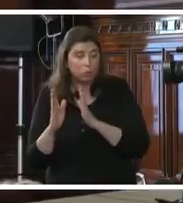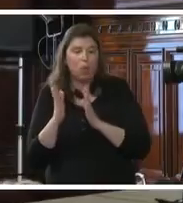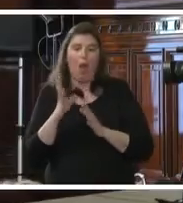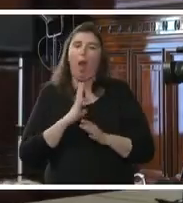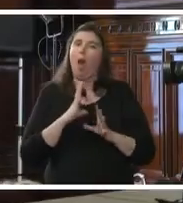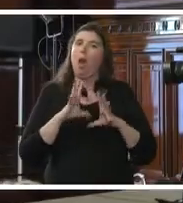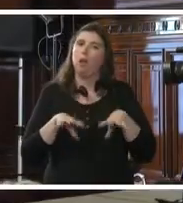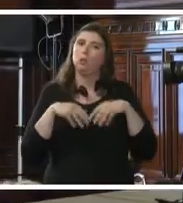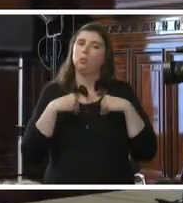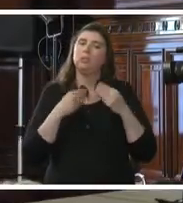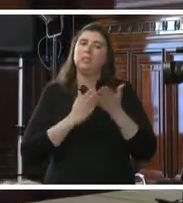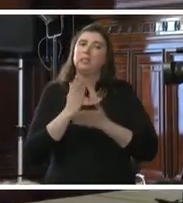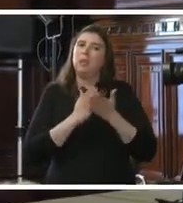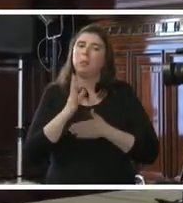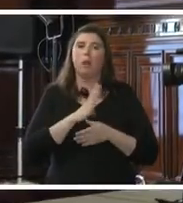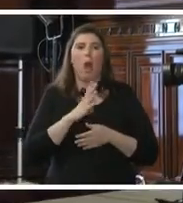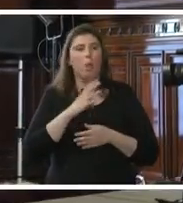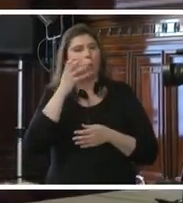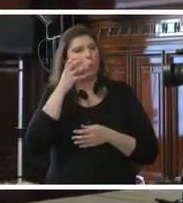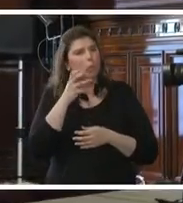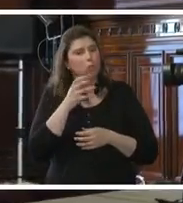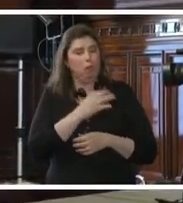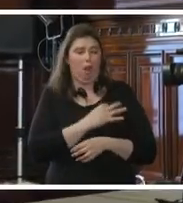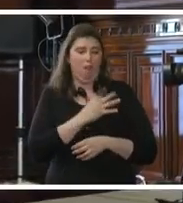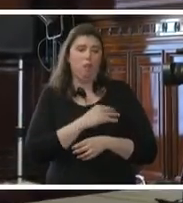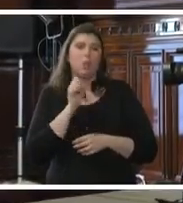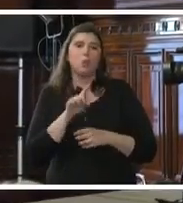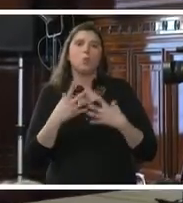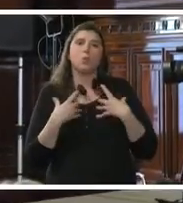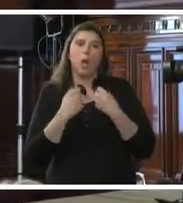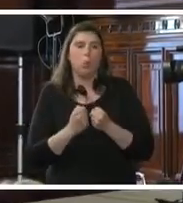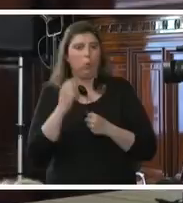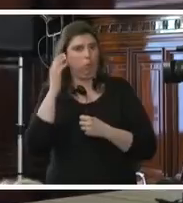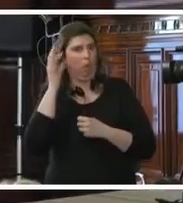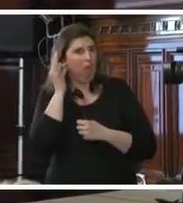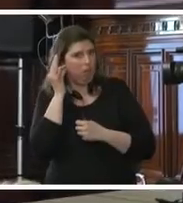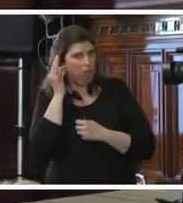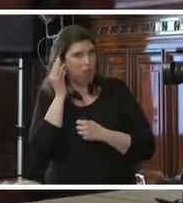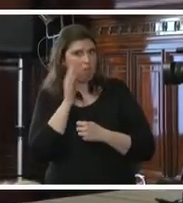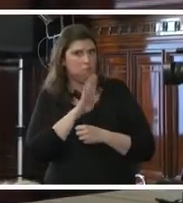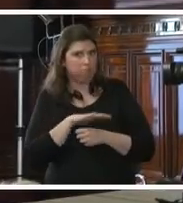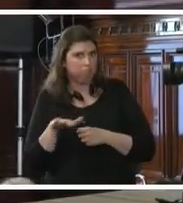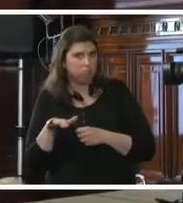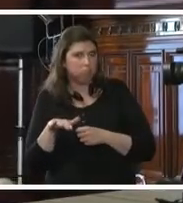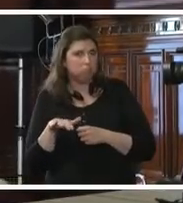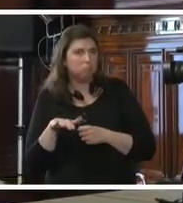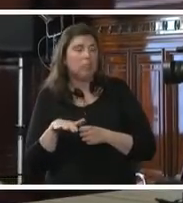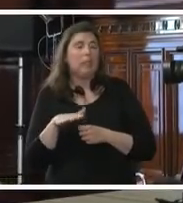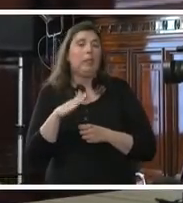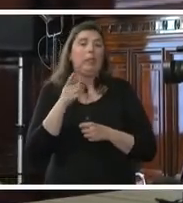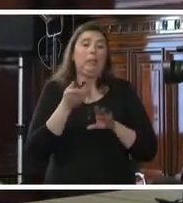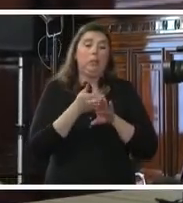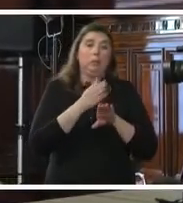asumir que siempre hay un riesgo para la salud y la vida de las niñas, entendiendo que las causales y